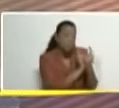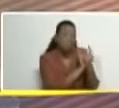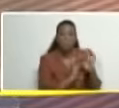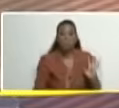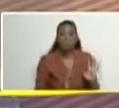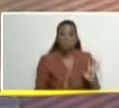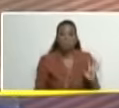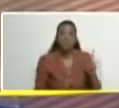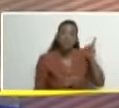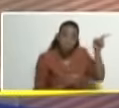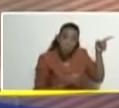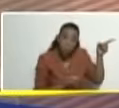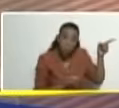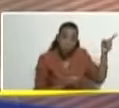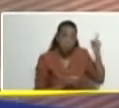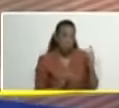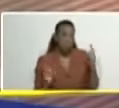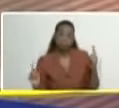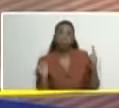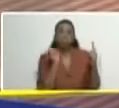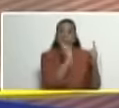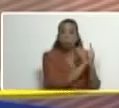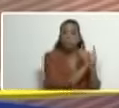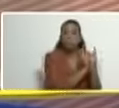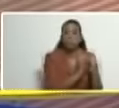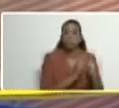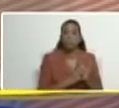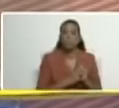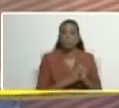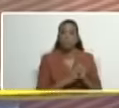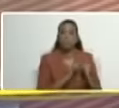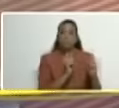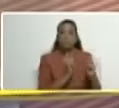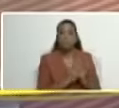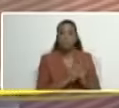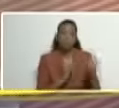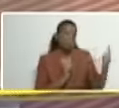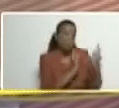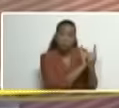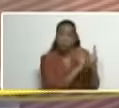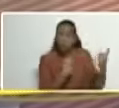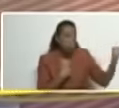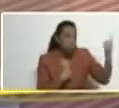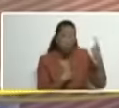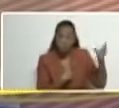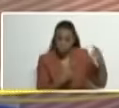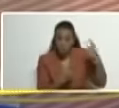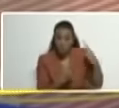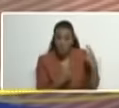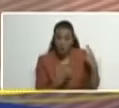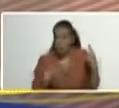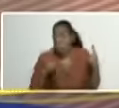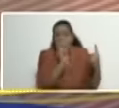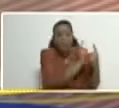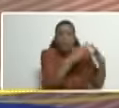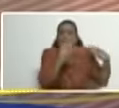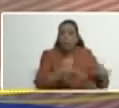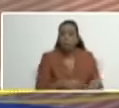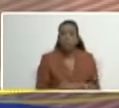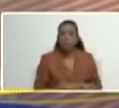want. If you don't want, I don't want. Si tú quieres, yo quiero, Biden.